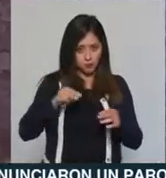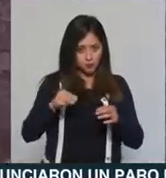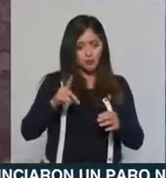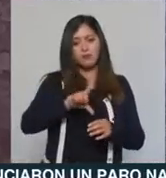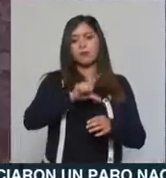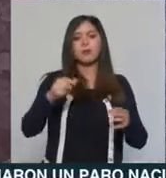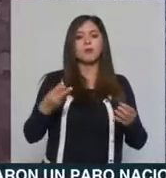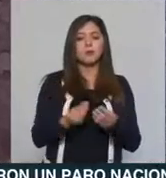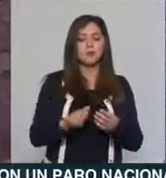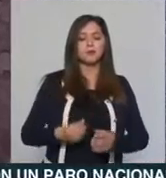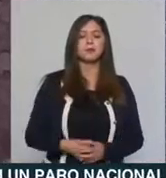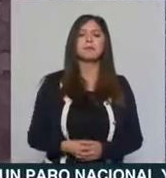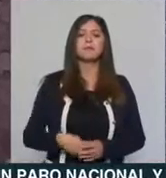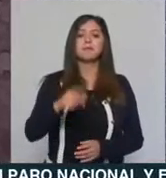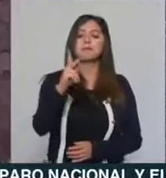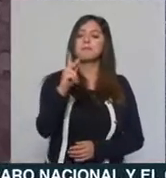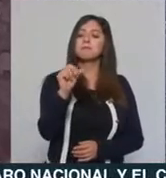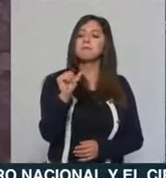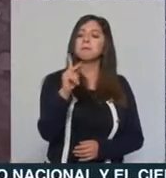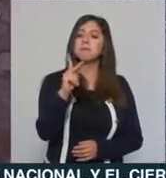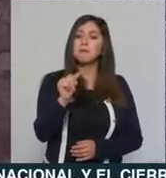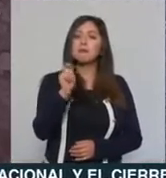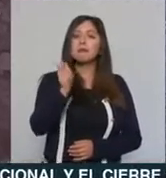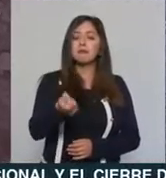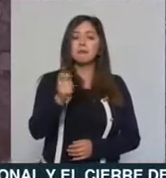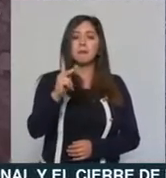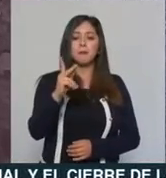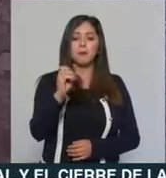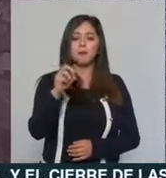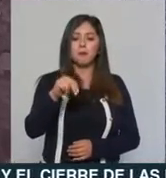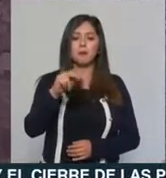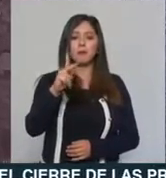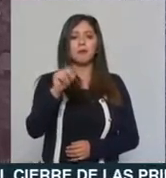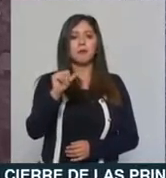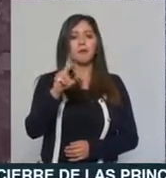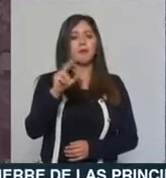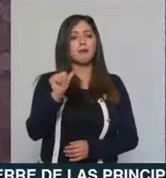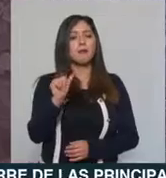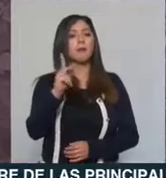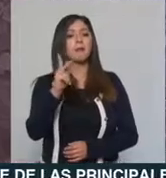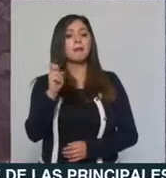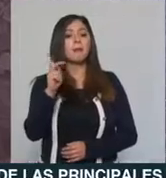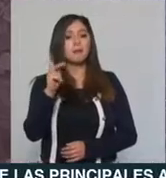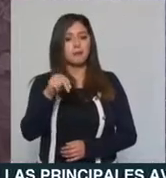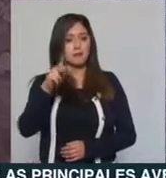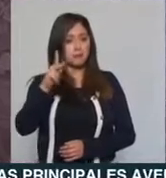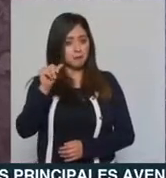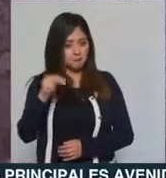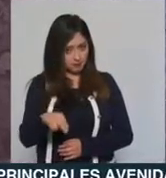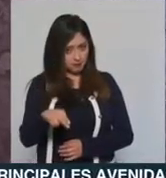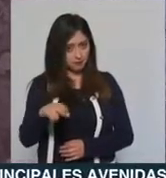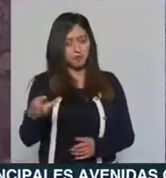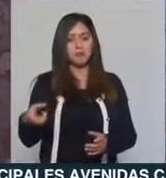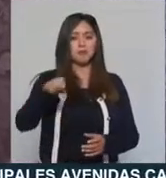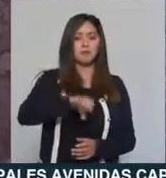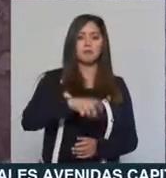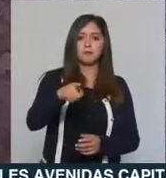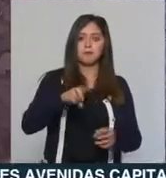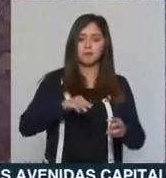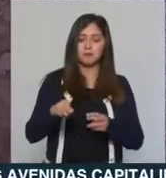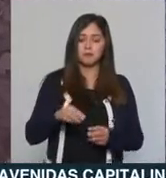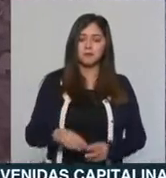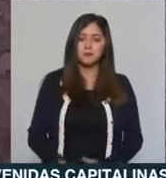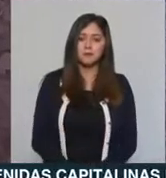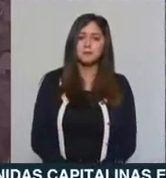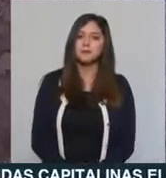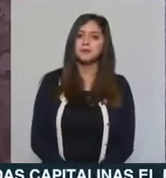juntas. Papá, pon para Pepín pan. Papá, pon para